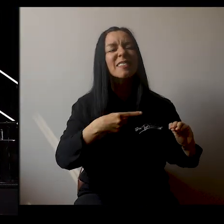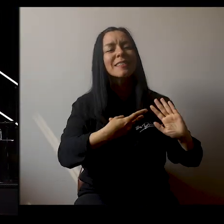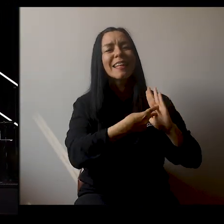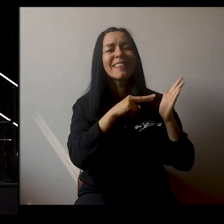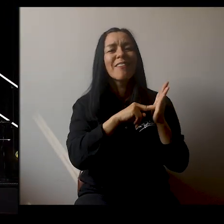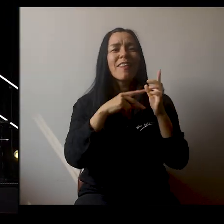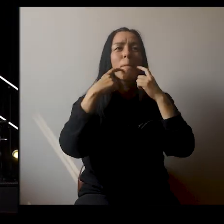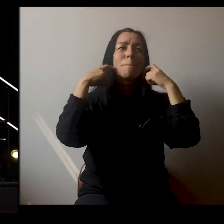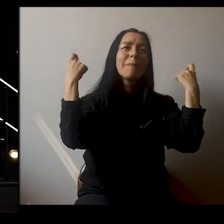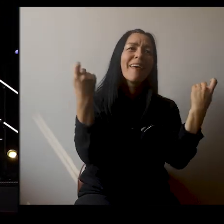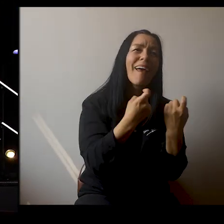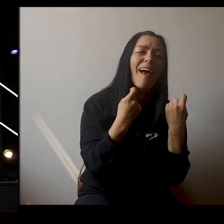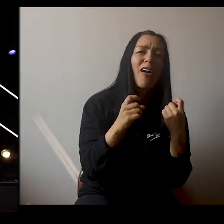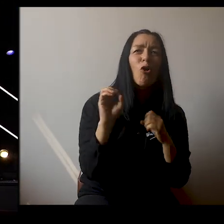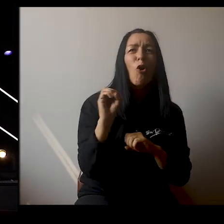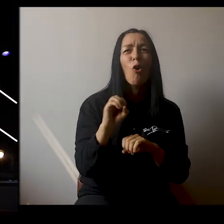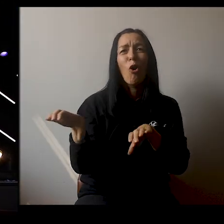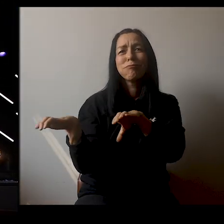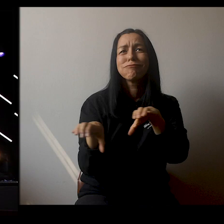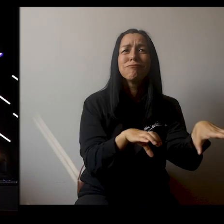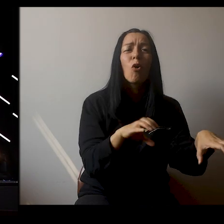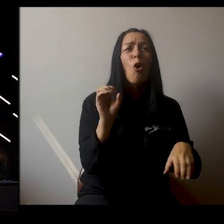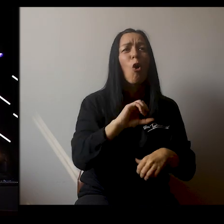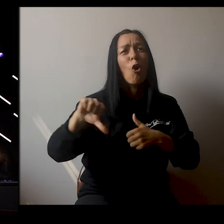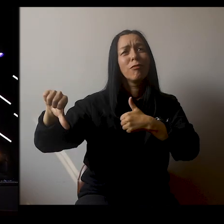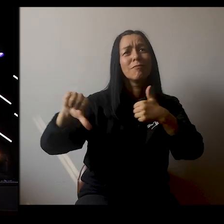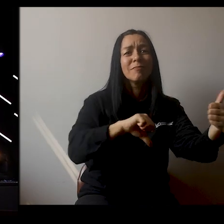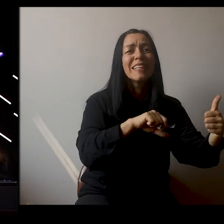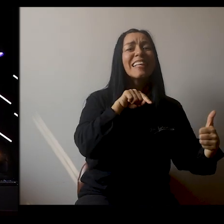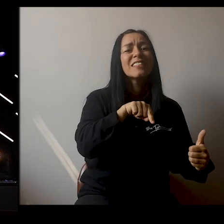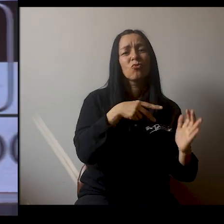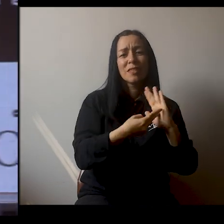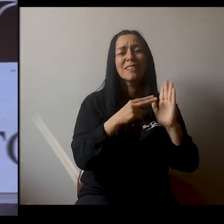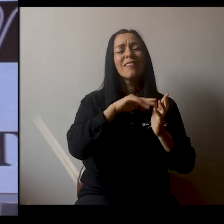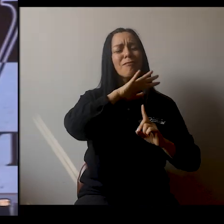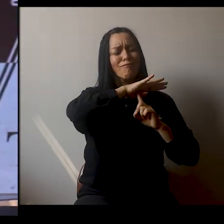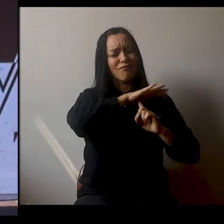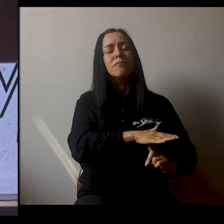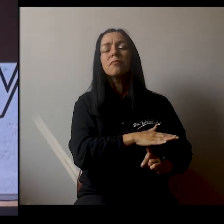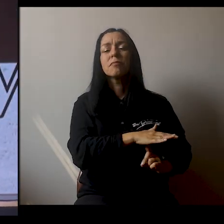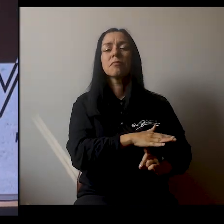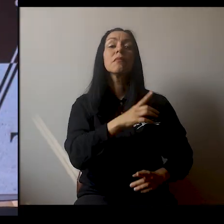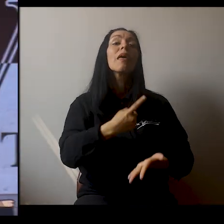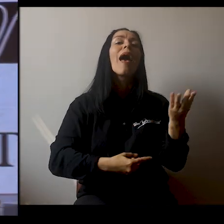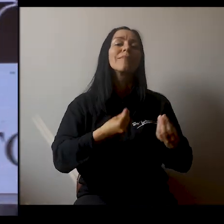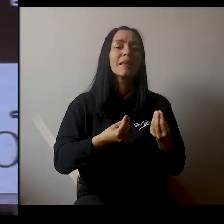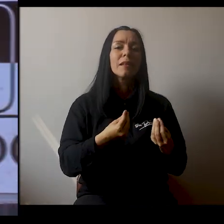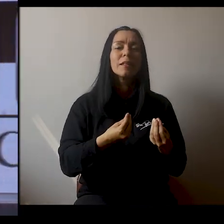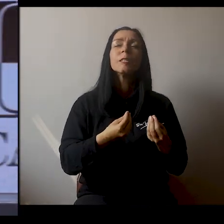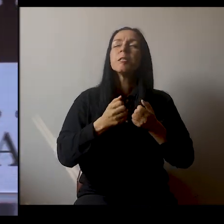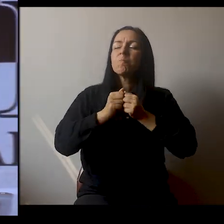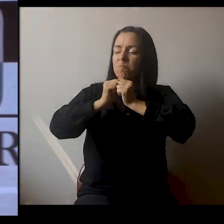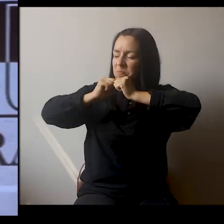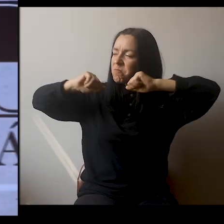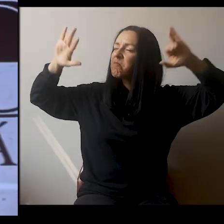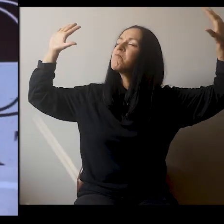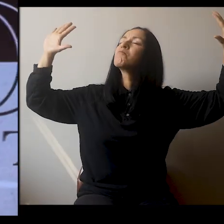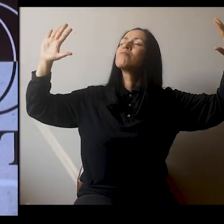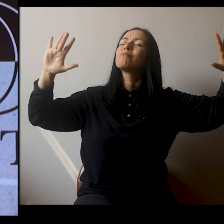Y habla de los pecados y las actitudes que apagan, que arrinconan el Espíritu Santo. Entonces, ¿qué tenemos que hacer